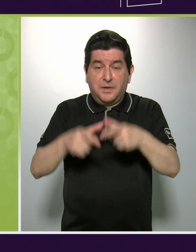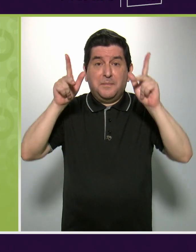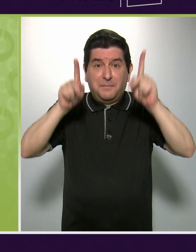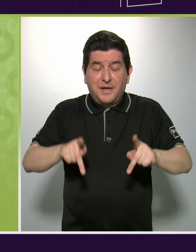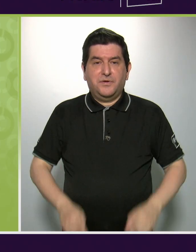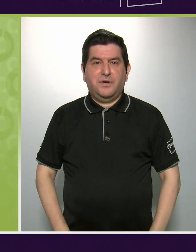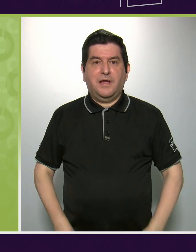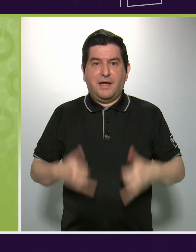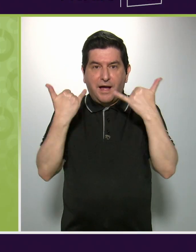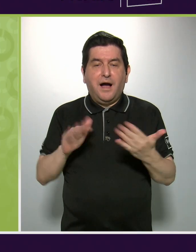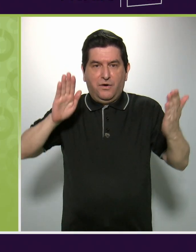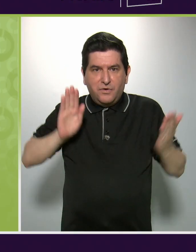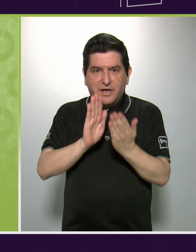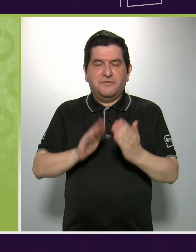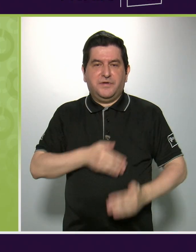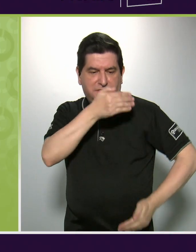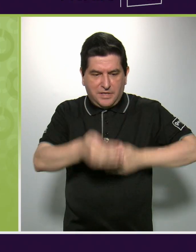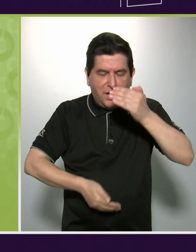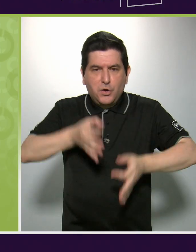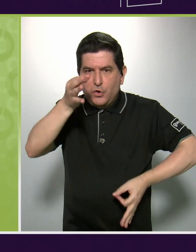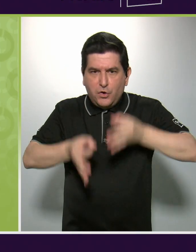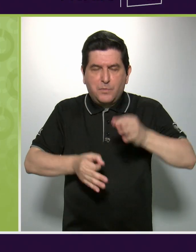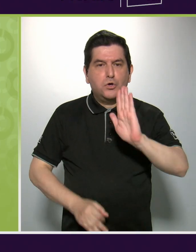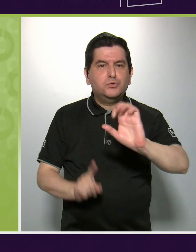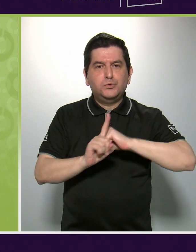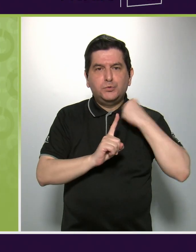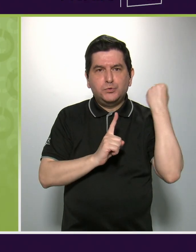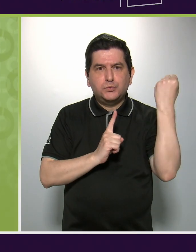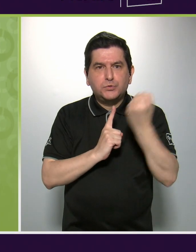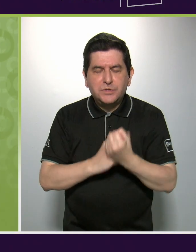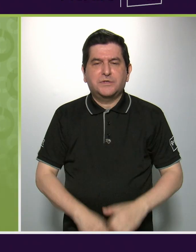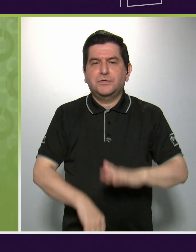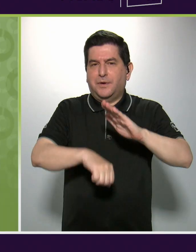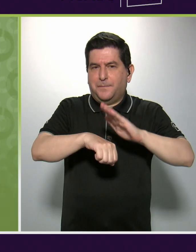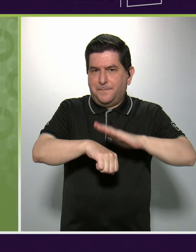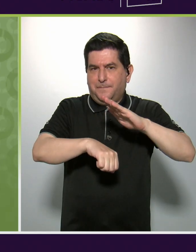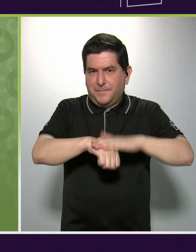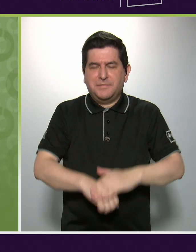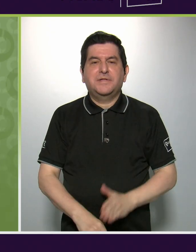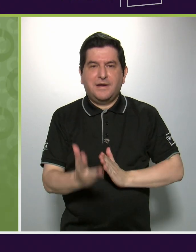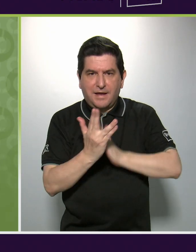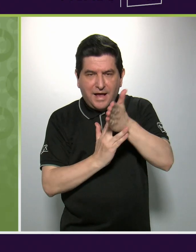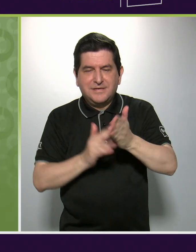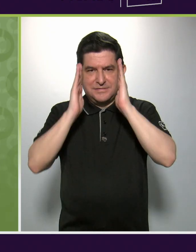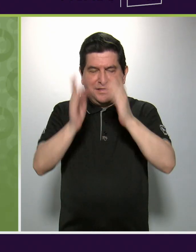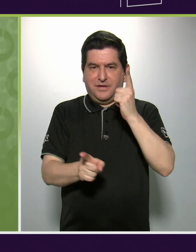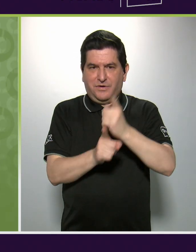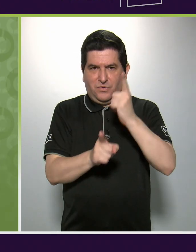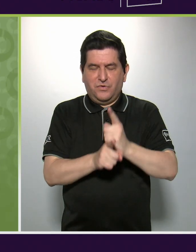judicialización de sus circunstancias para poder acceder a la atención oportuna de los servicios de salud que son más urgentes.